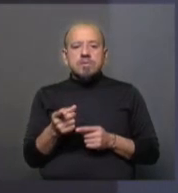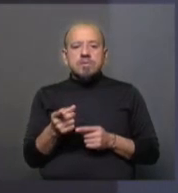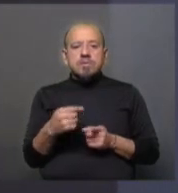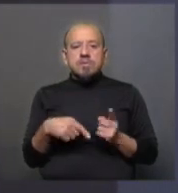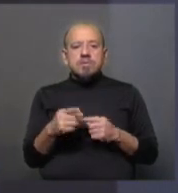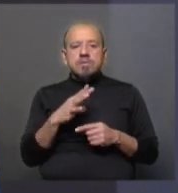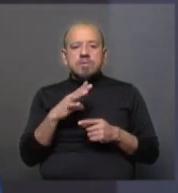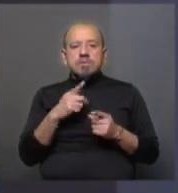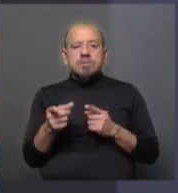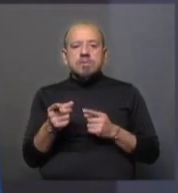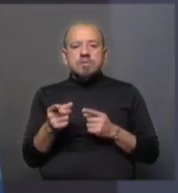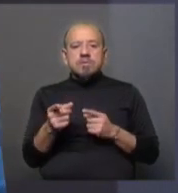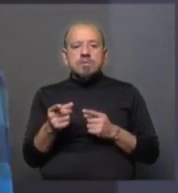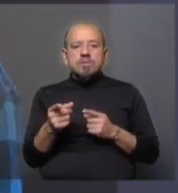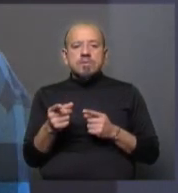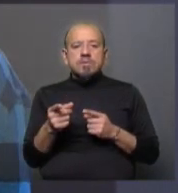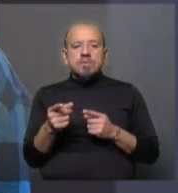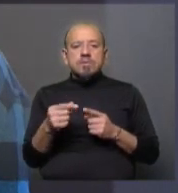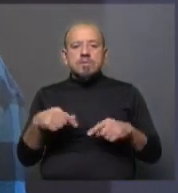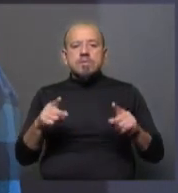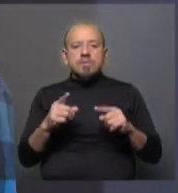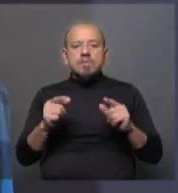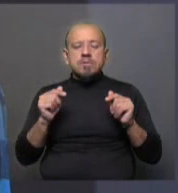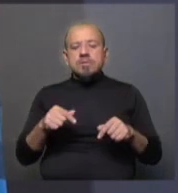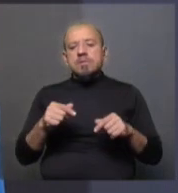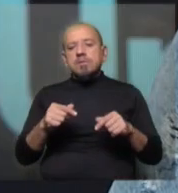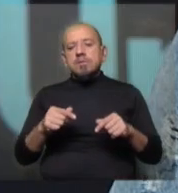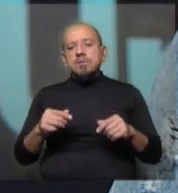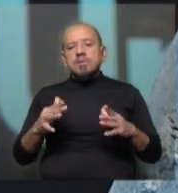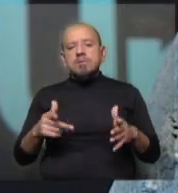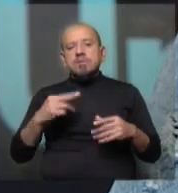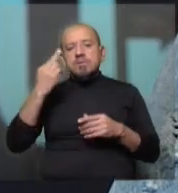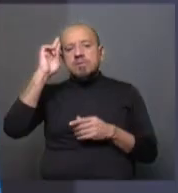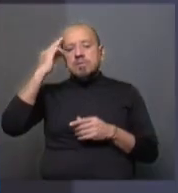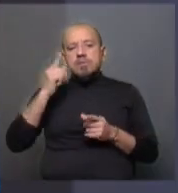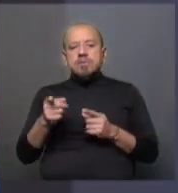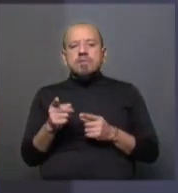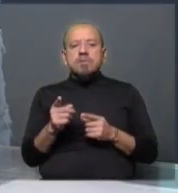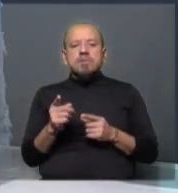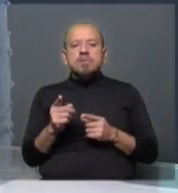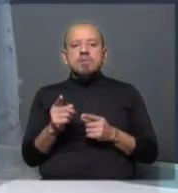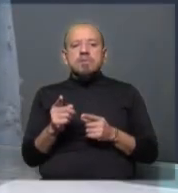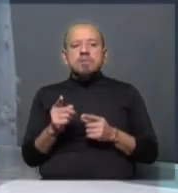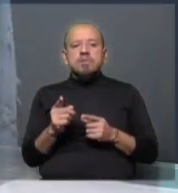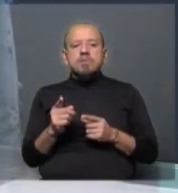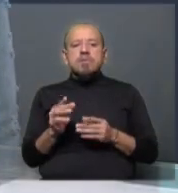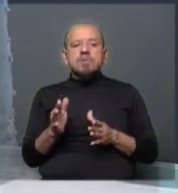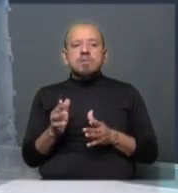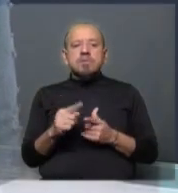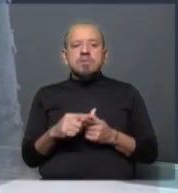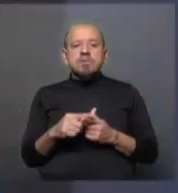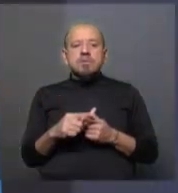vincula a un caso muy emblemático que pasó acá Este en el Uruguay no quiero adelantar lo sab por eso te iba a decir fijaste hasta dónde